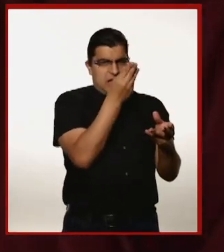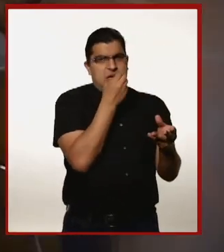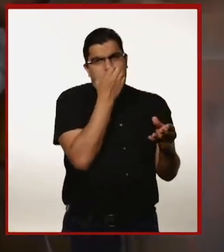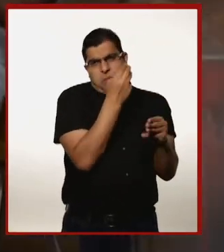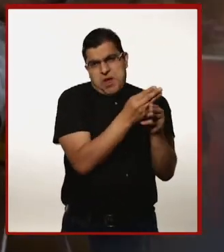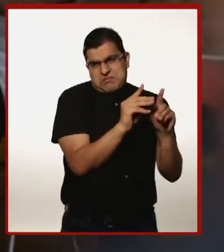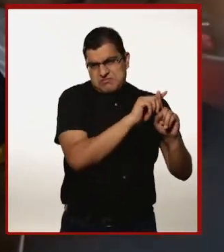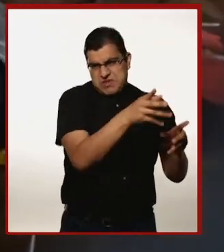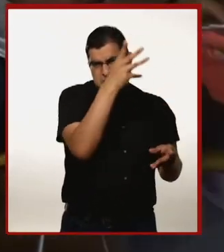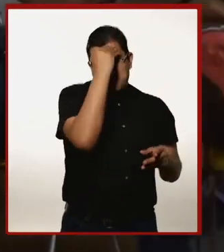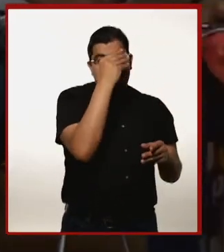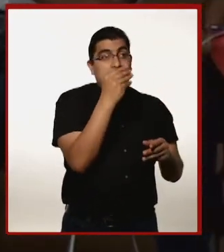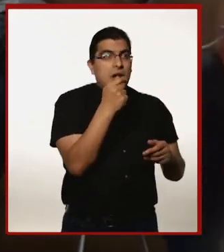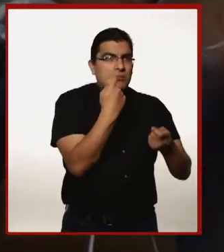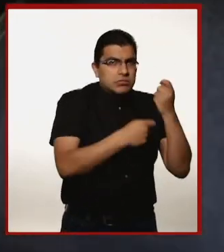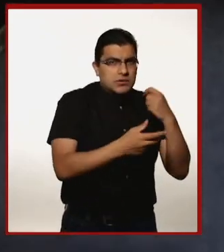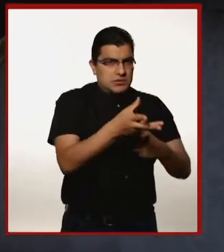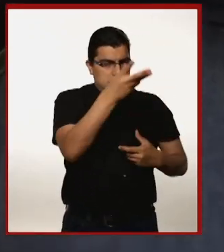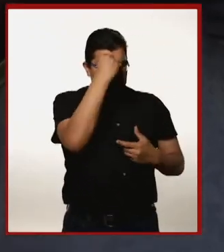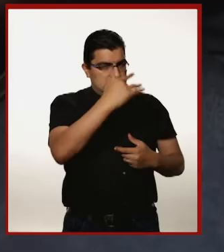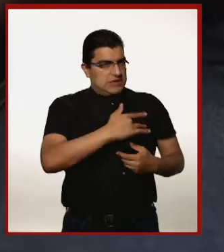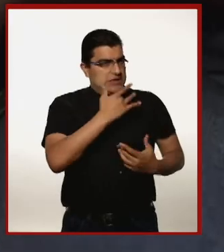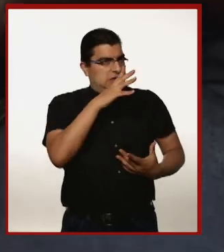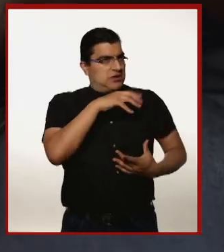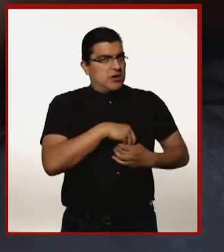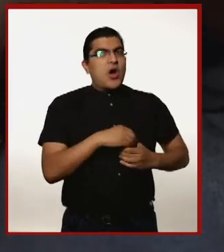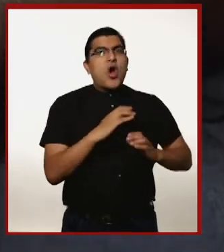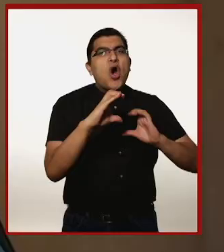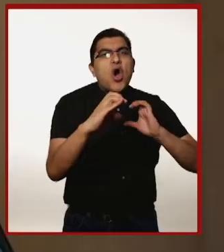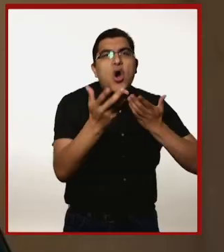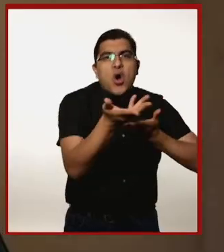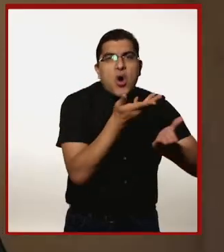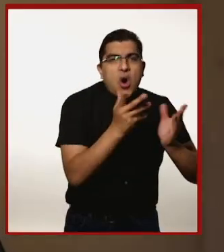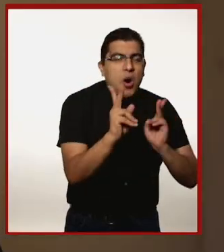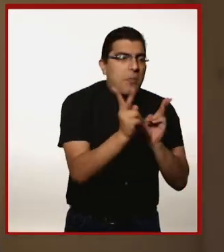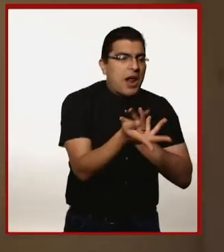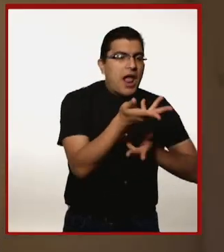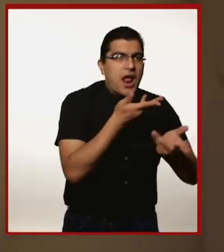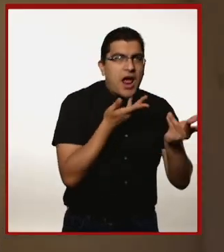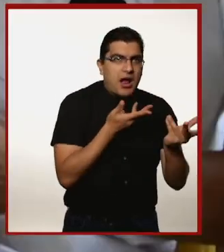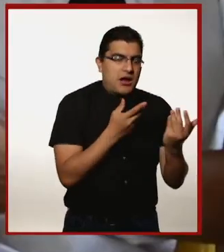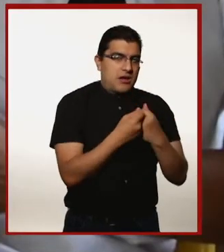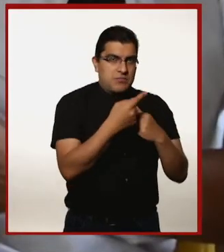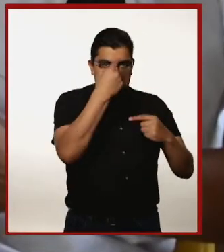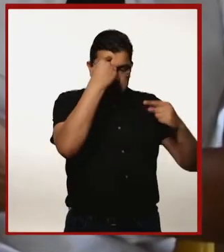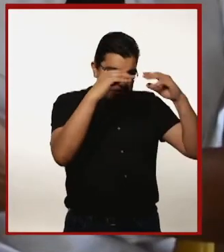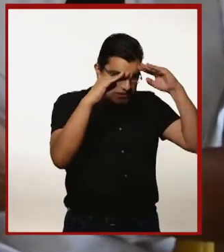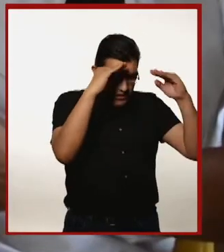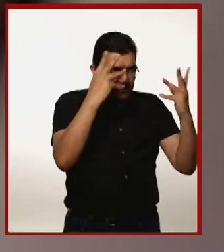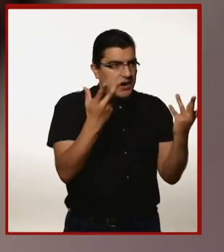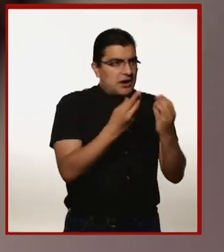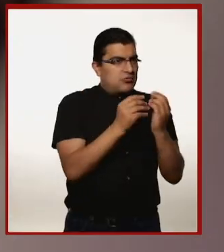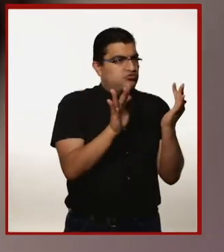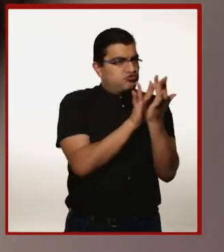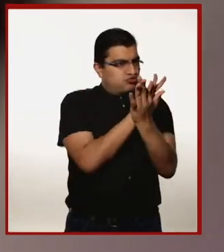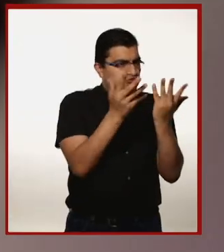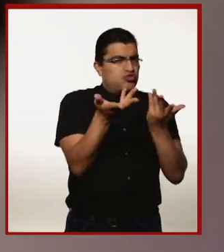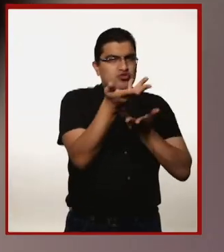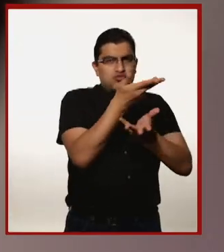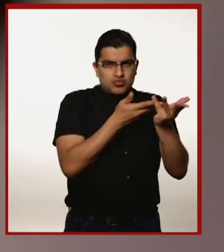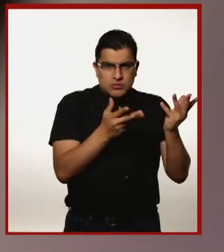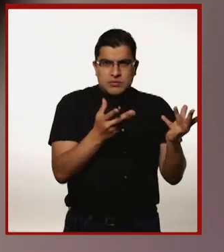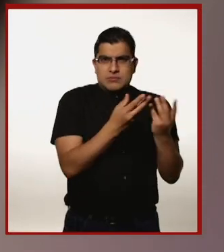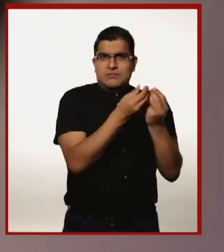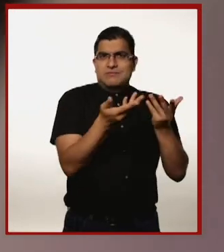aprendizajes académicos, pero también competencias emocionales, competencias comunicativas y cognitivas para la convivencia y la